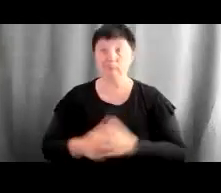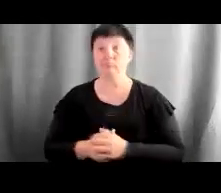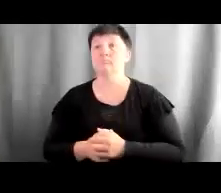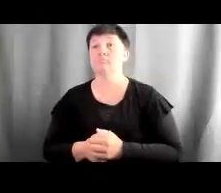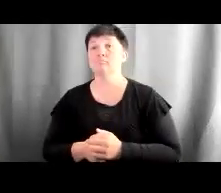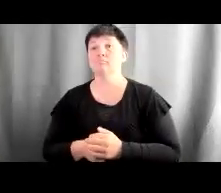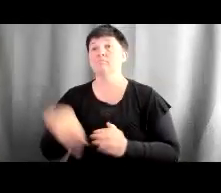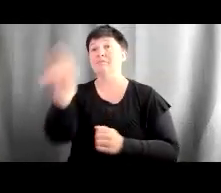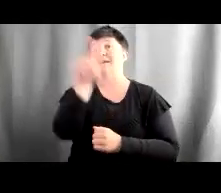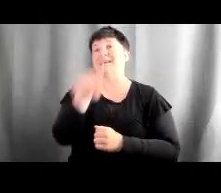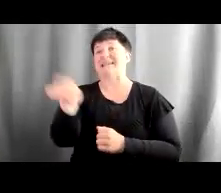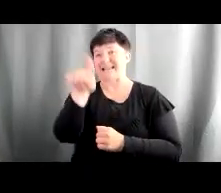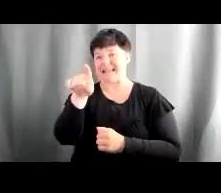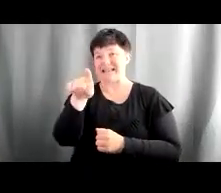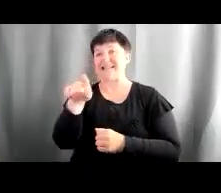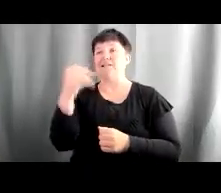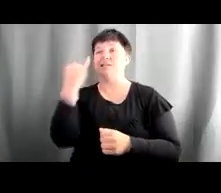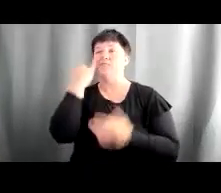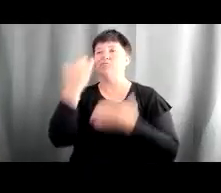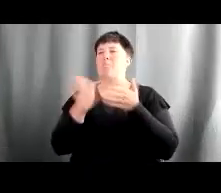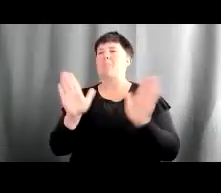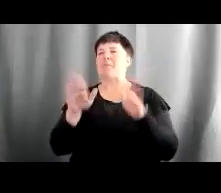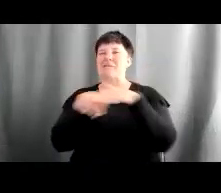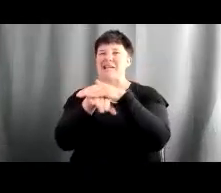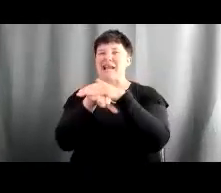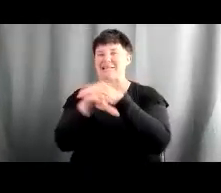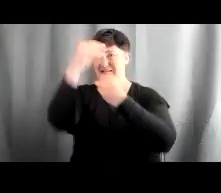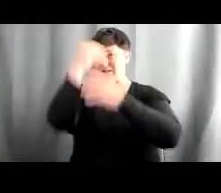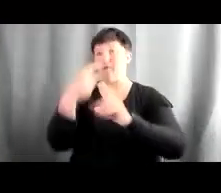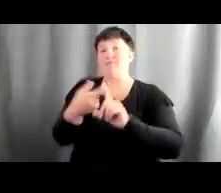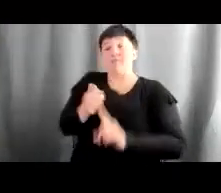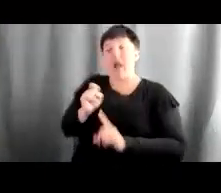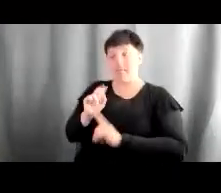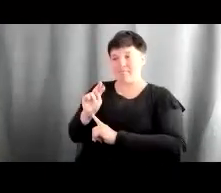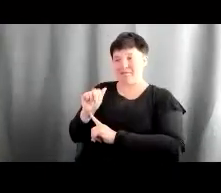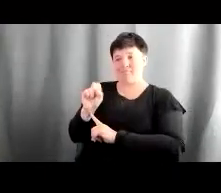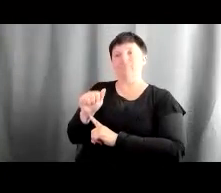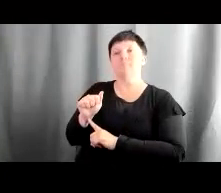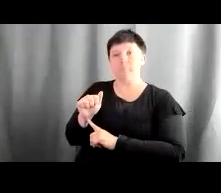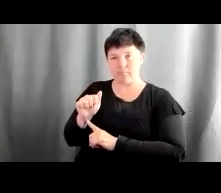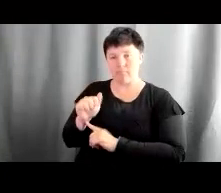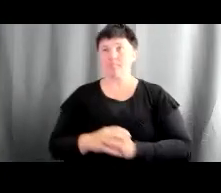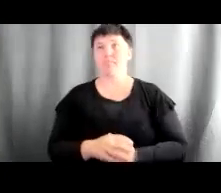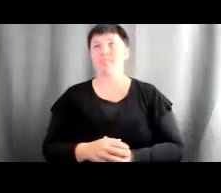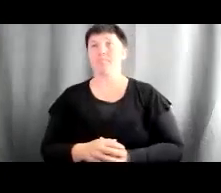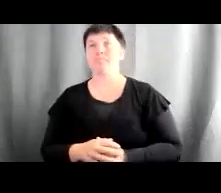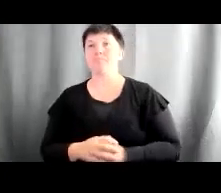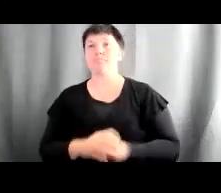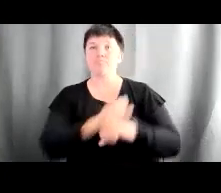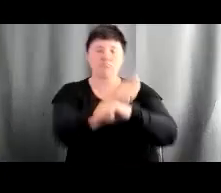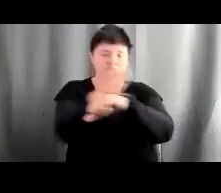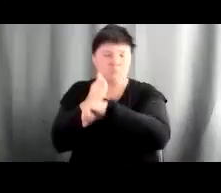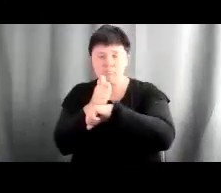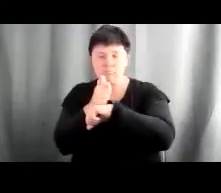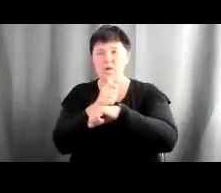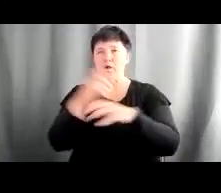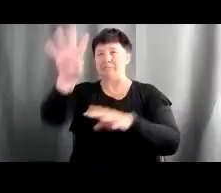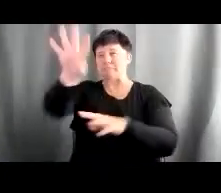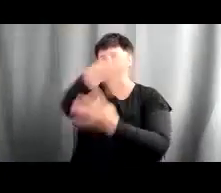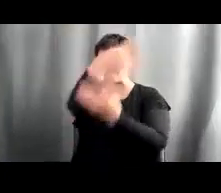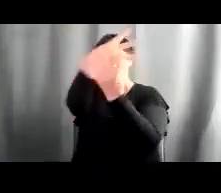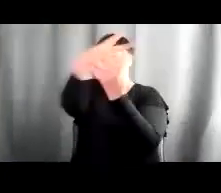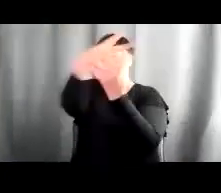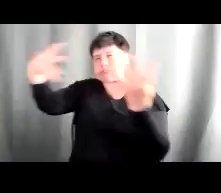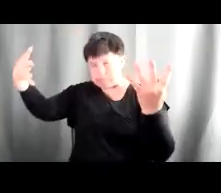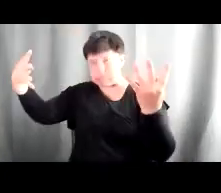estás accediendo públicamente a los datos de la NASA. Así que colocan los datos en una enorme cuadrícula de todo el